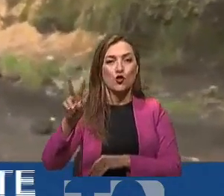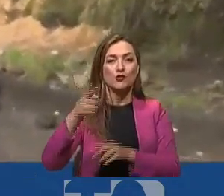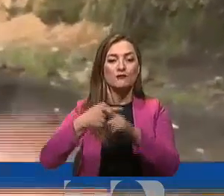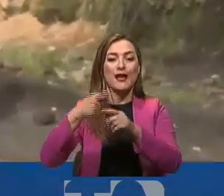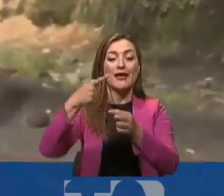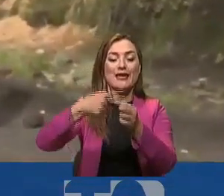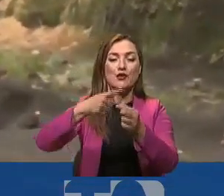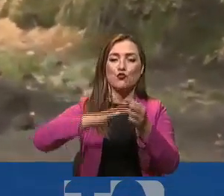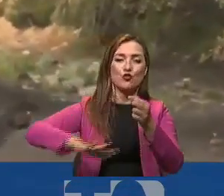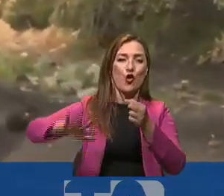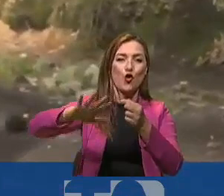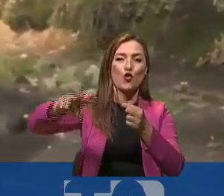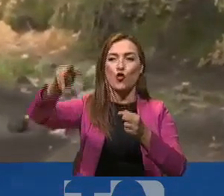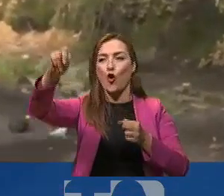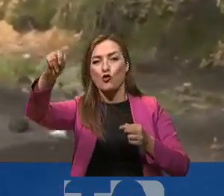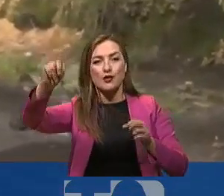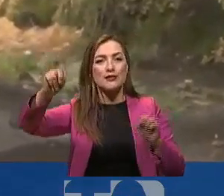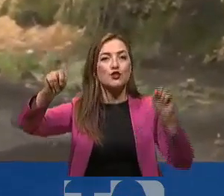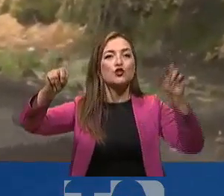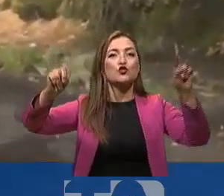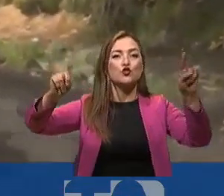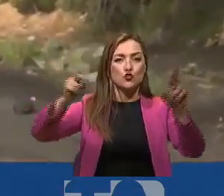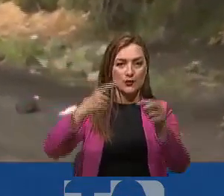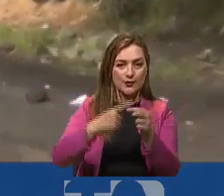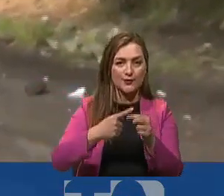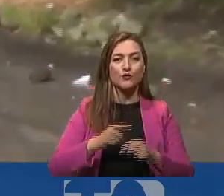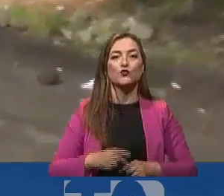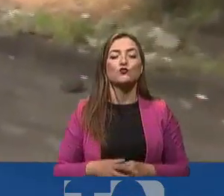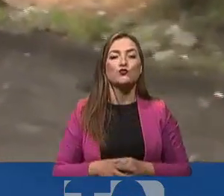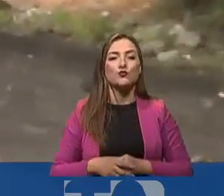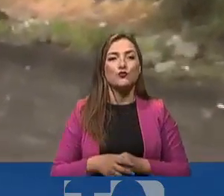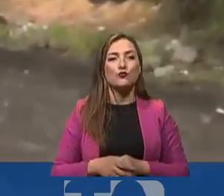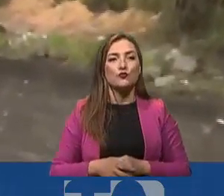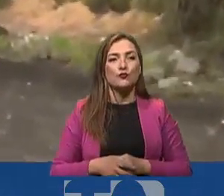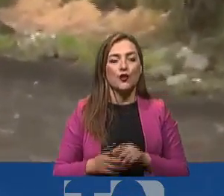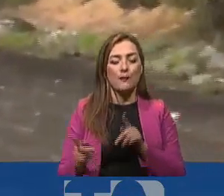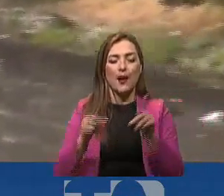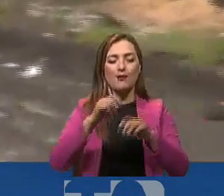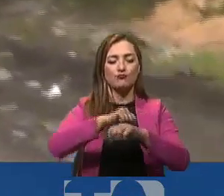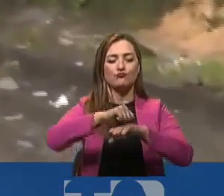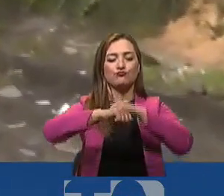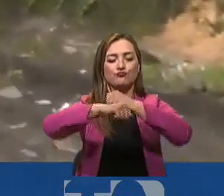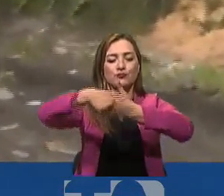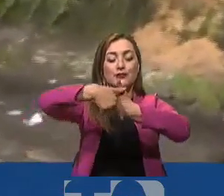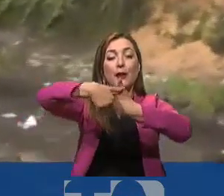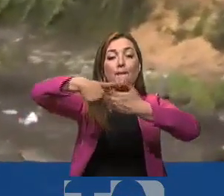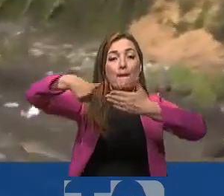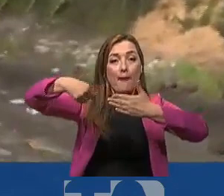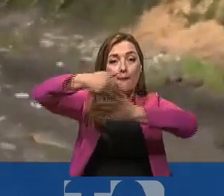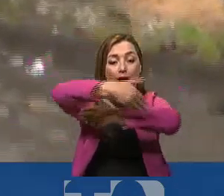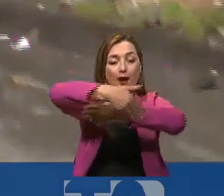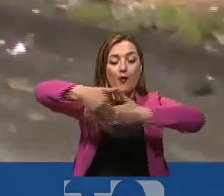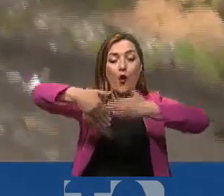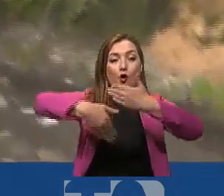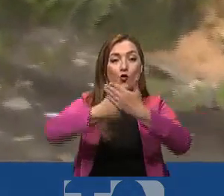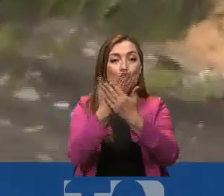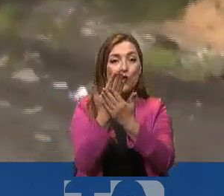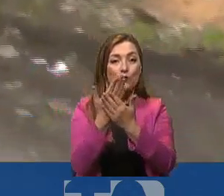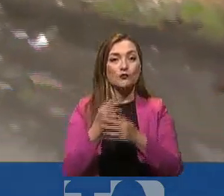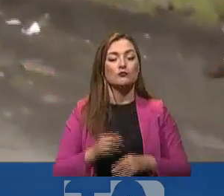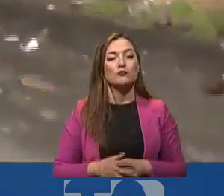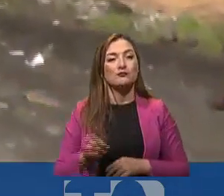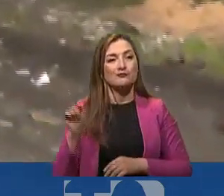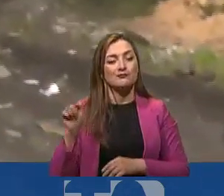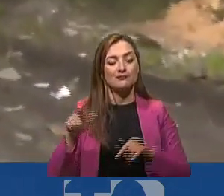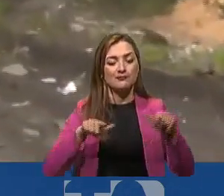capital, tanto en el norte como en el sur de Quito, como parte también de este plan de reestructuración de rutas y frecuencias. Únicamente en este sector